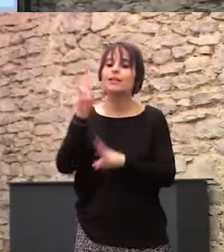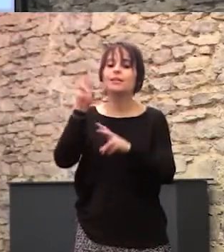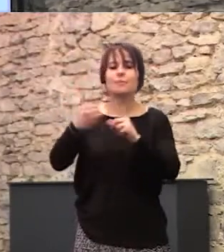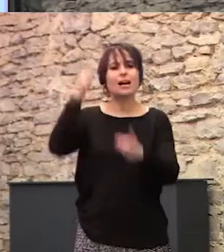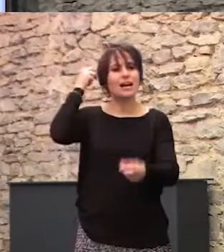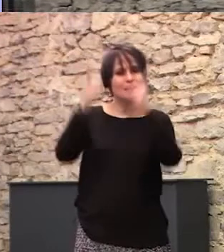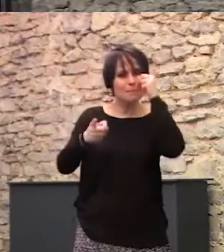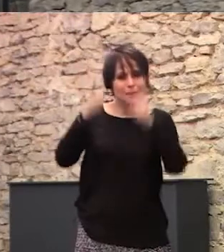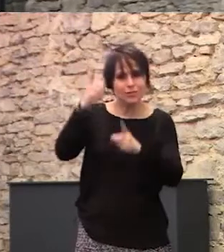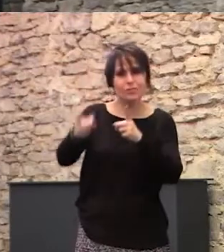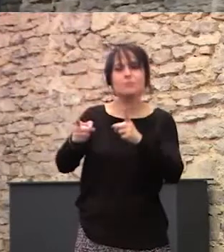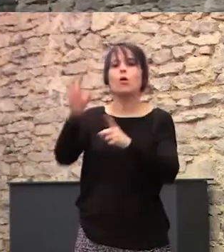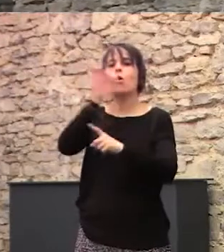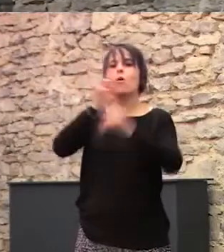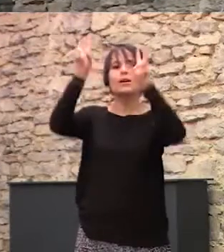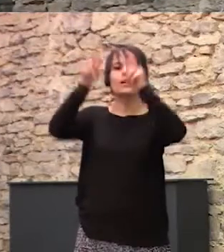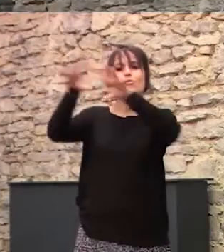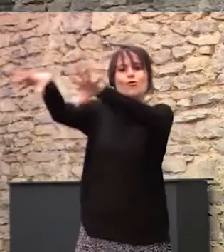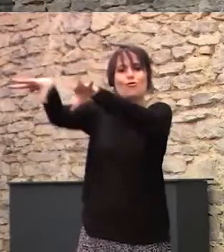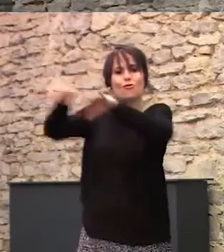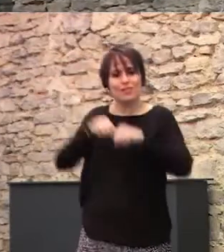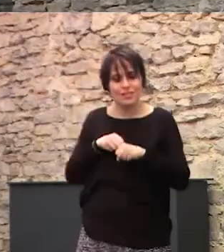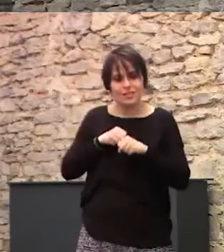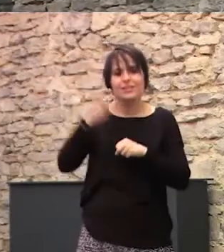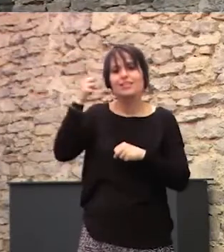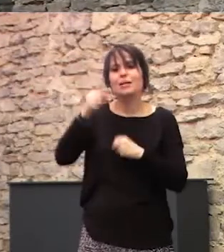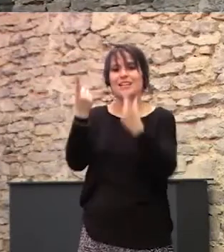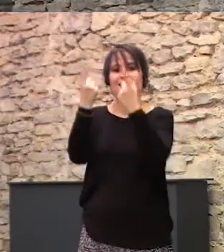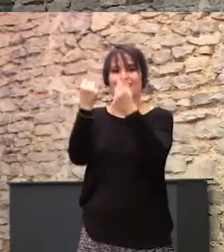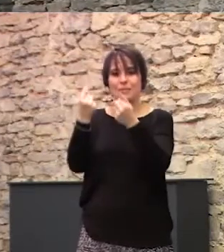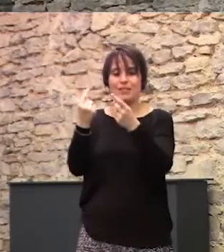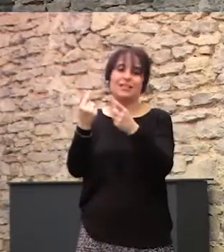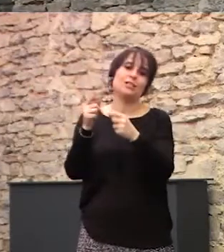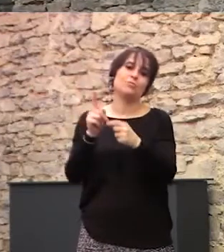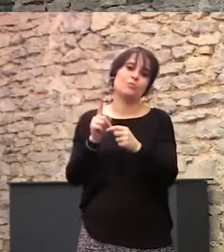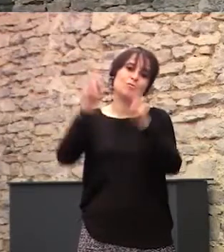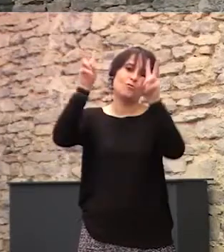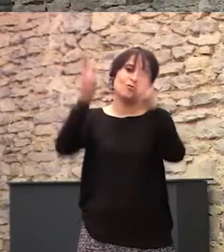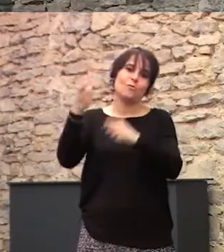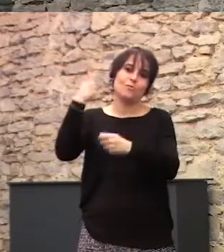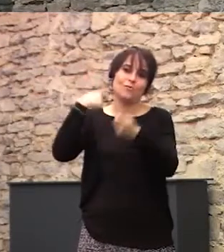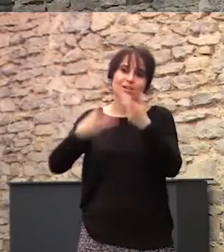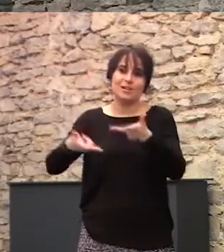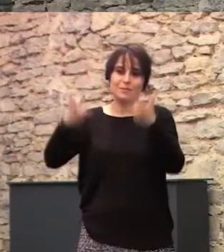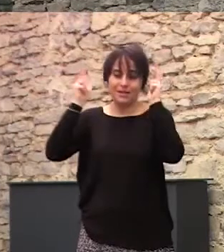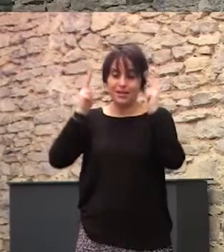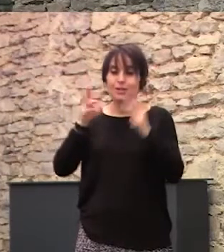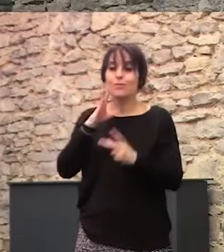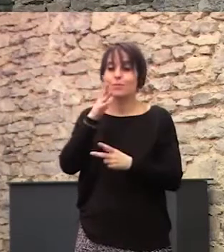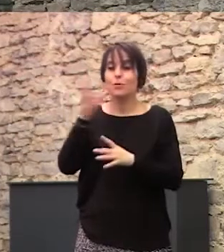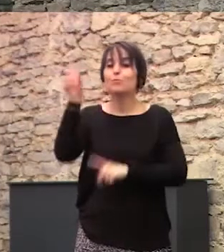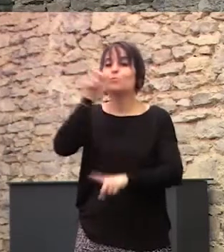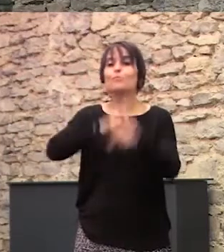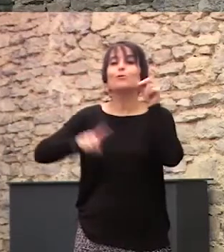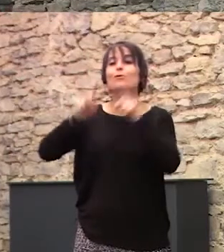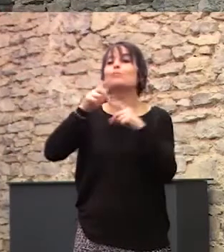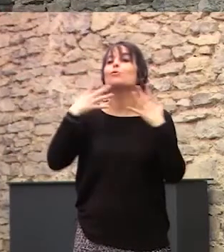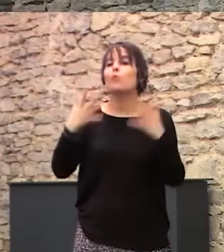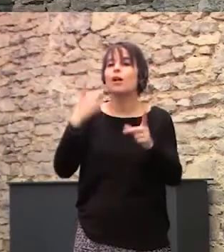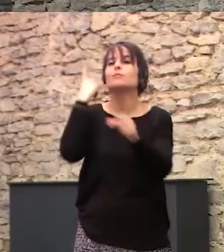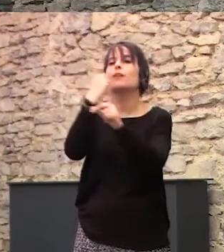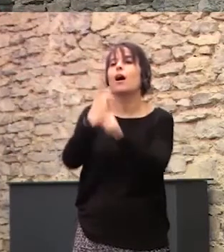la neocolonización y el capitalismo neoliberal. Porque los problemas a los que se enfrentan las